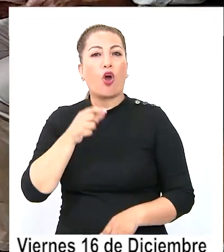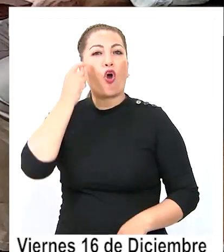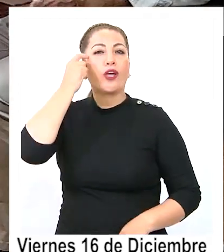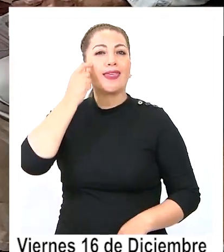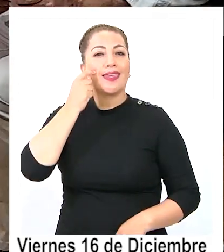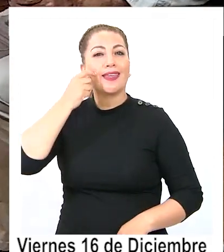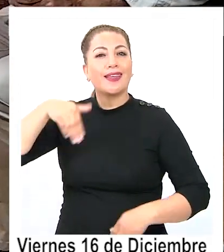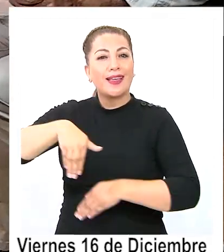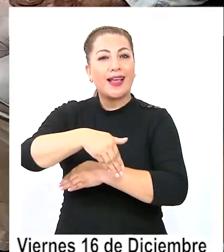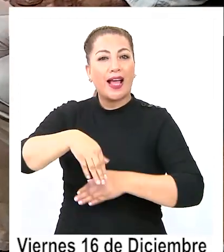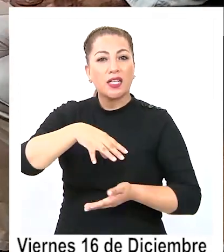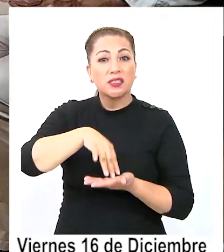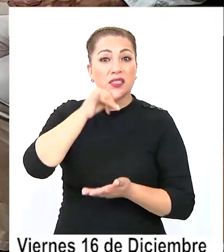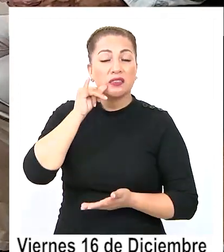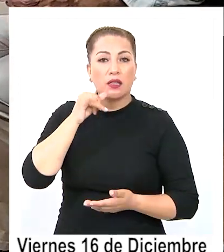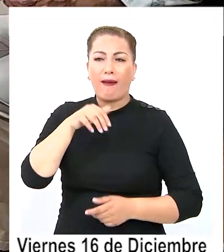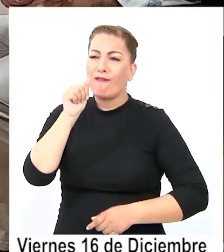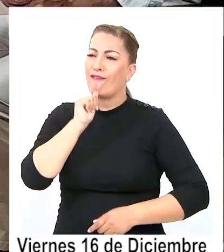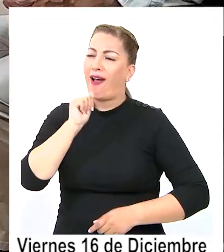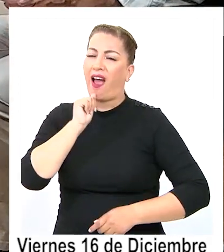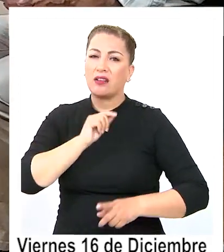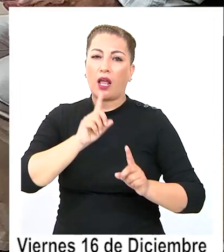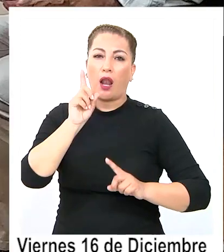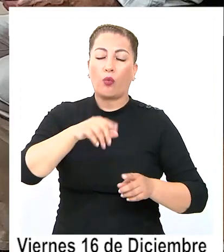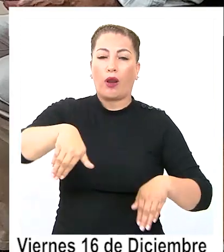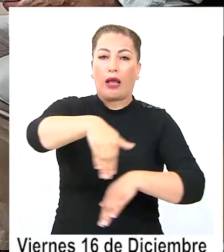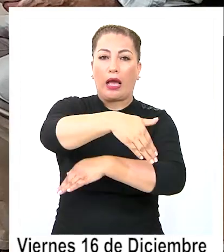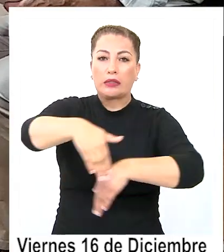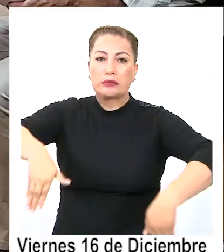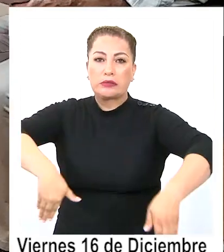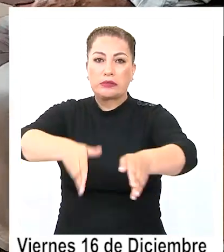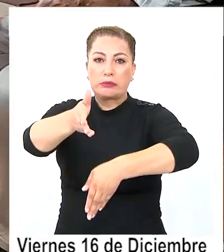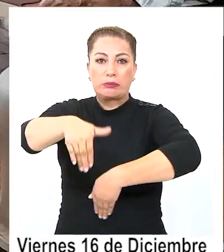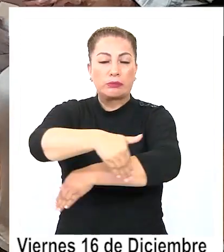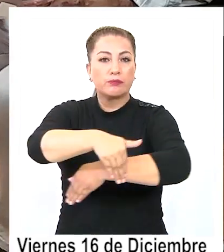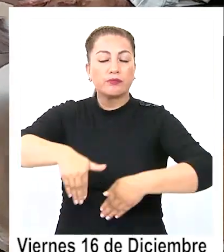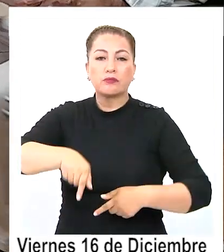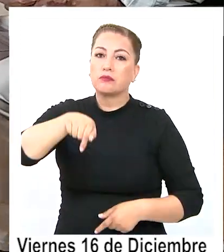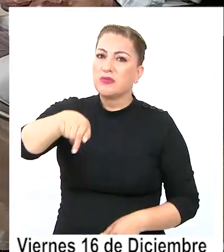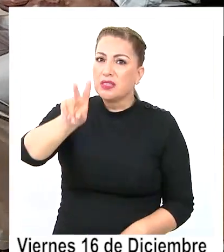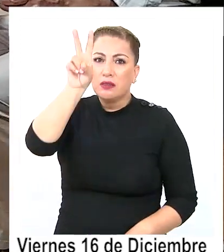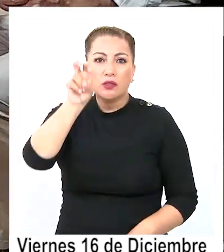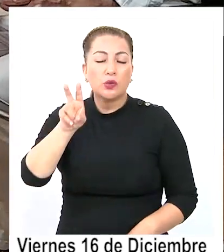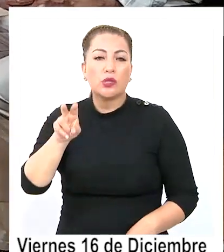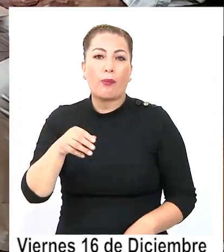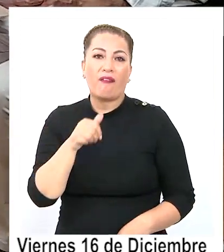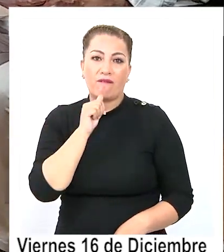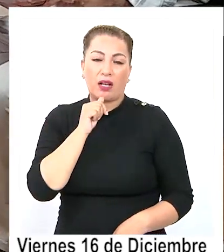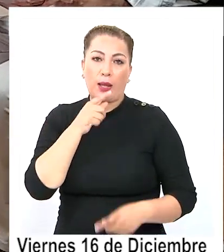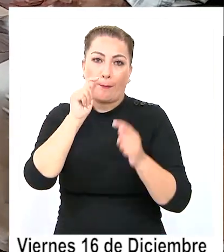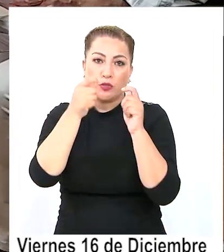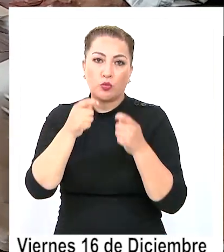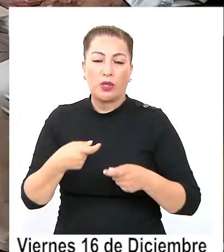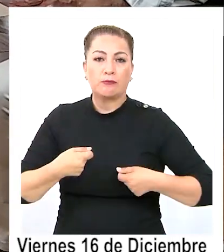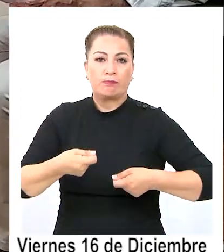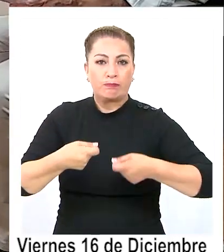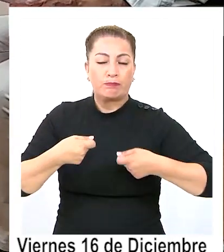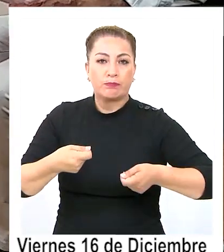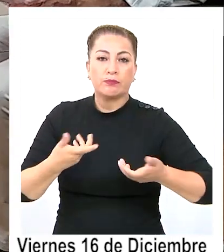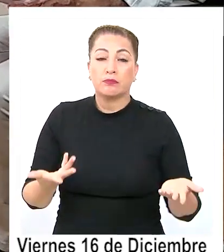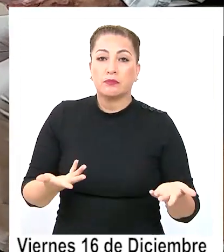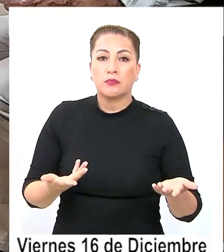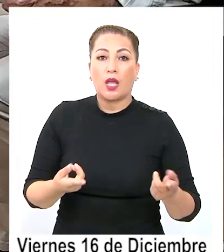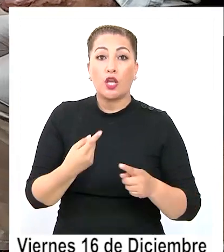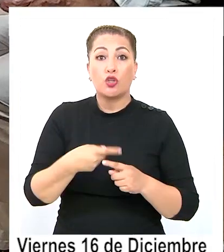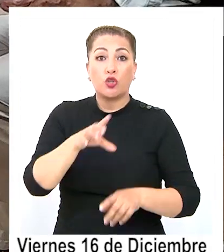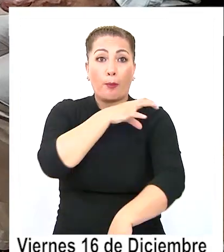acá de nuestra ciudad. Pero bueno, faltan muchos otros. No sé si es un tema de recursos, ¿cierto? No sé cómo va en